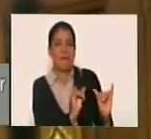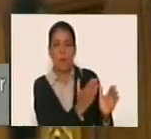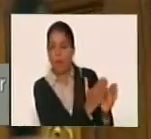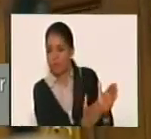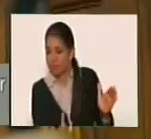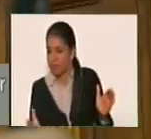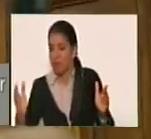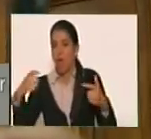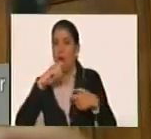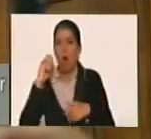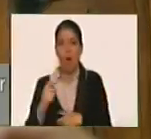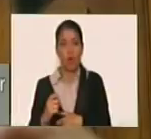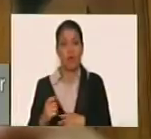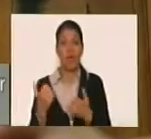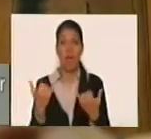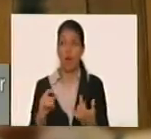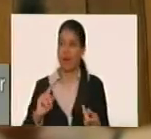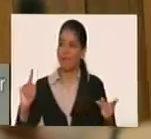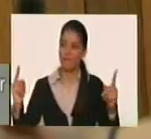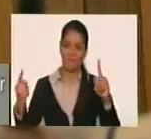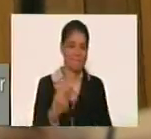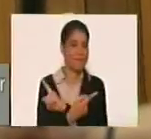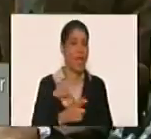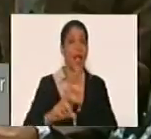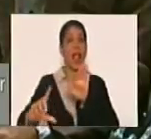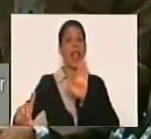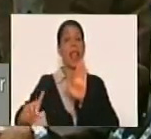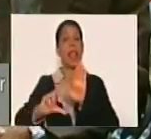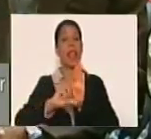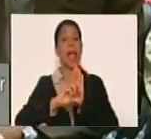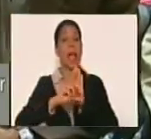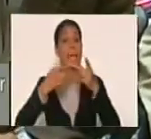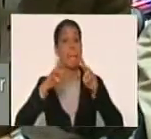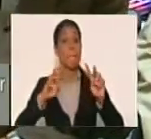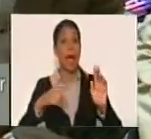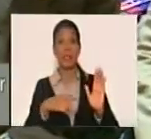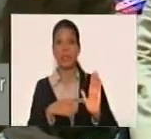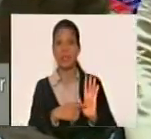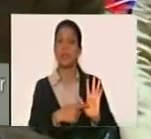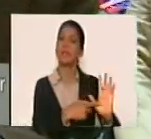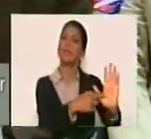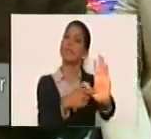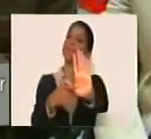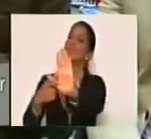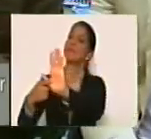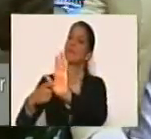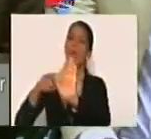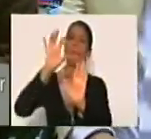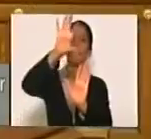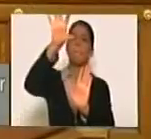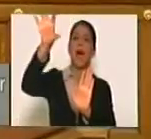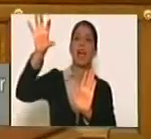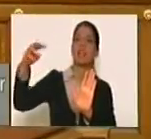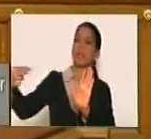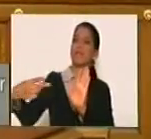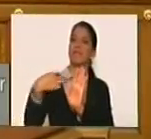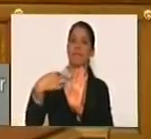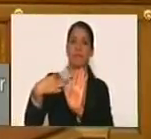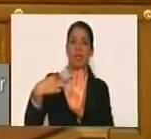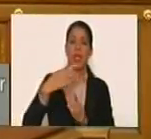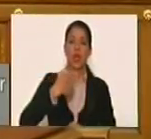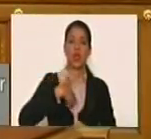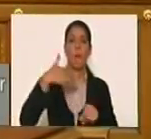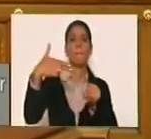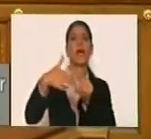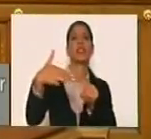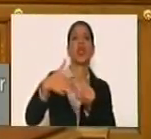Venezuela pone hoy esta ley a disposición del mundo. No exportamos solamente petróleo,